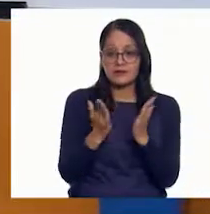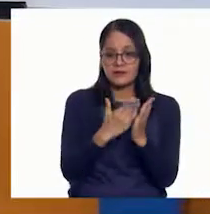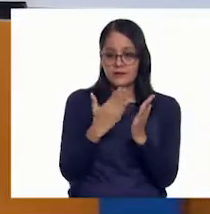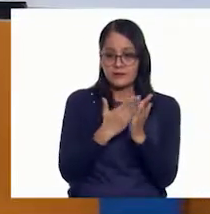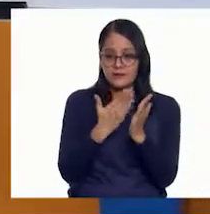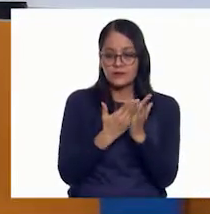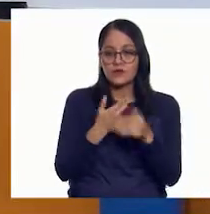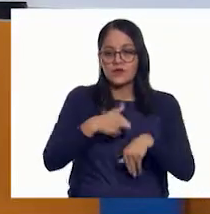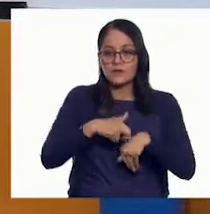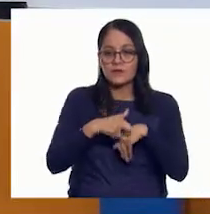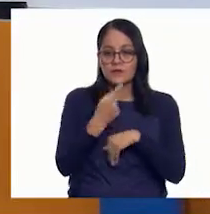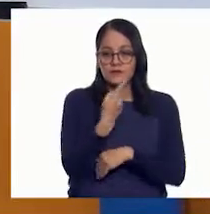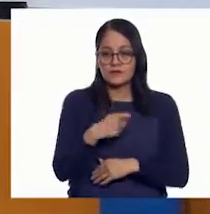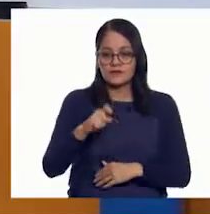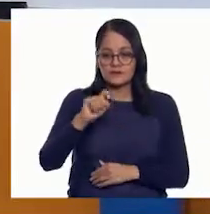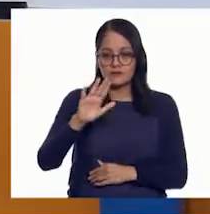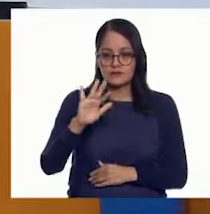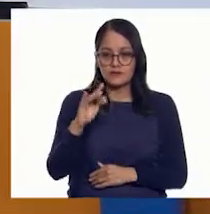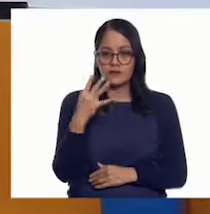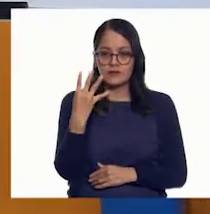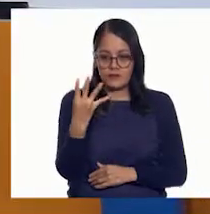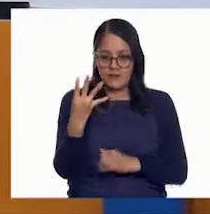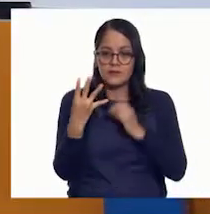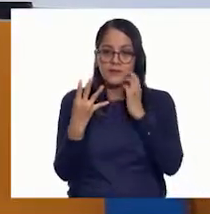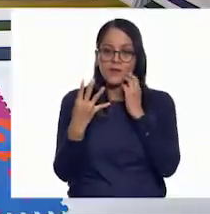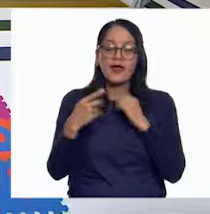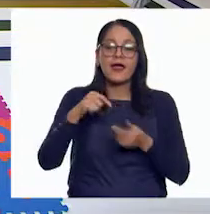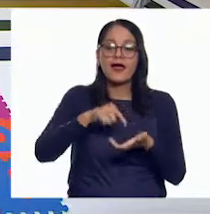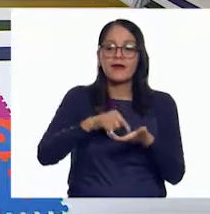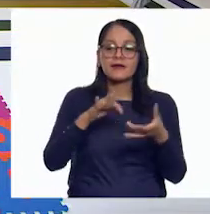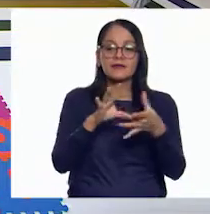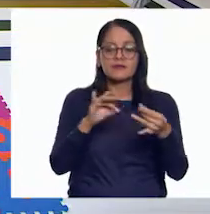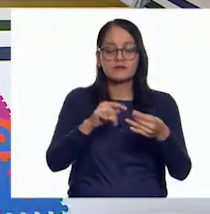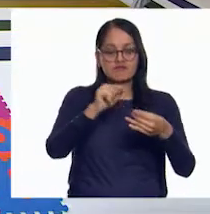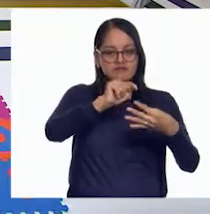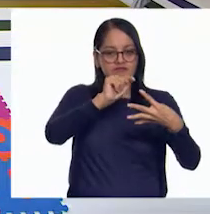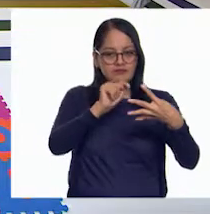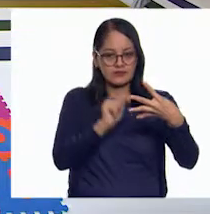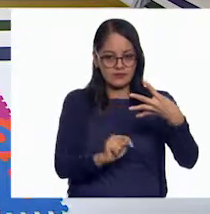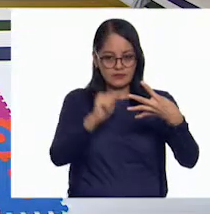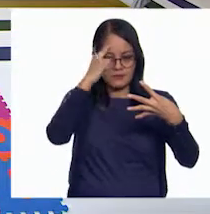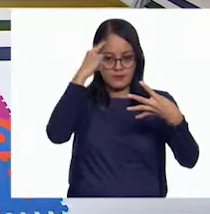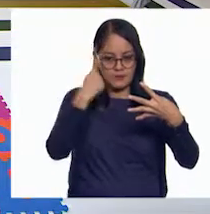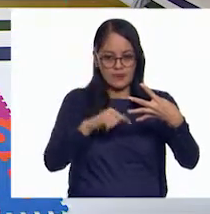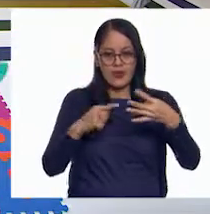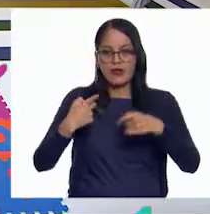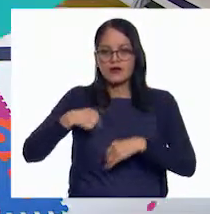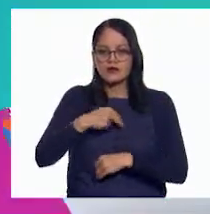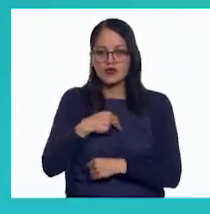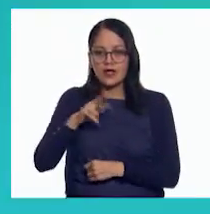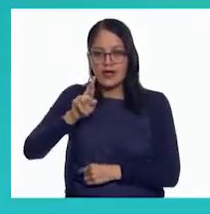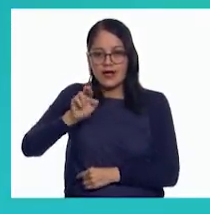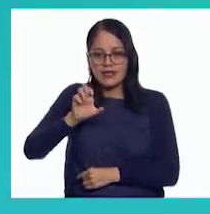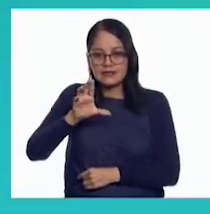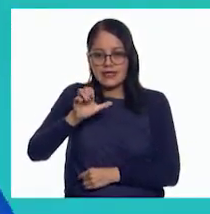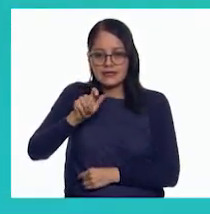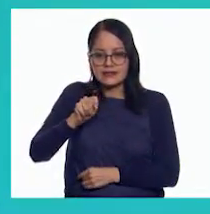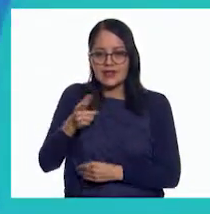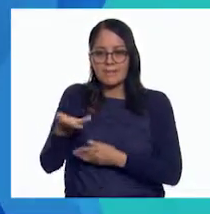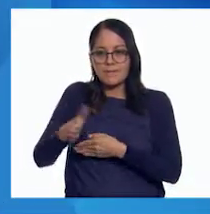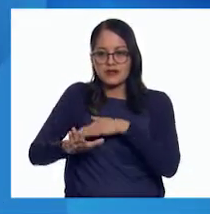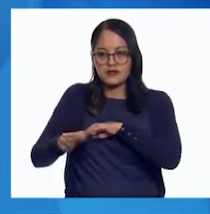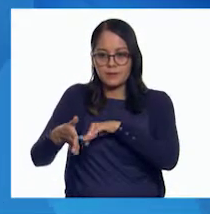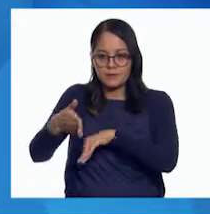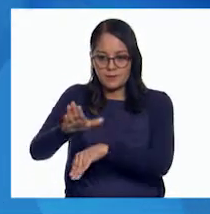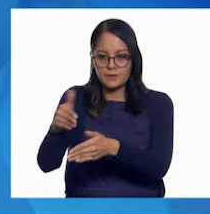a la página 154, para recordar los puntos a considerar en una receta? A ver. Y revisamos si nuestra receta cuenta